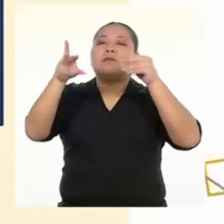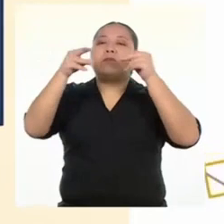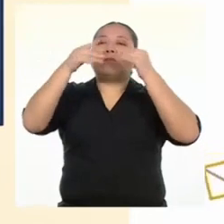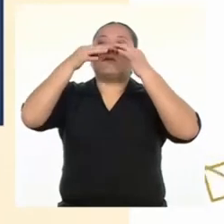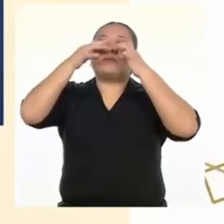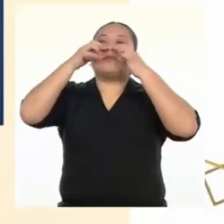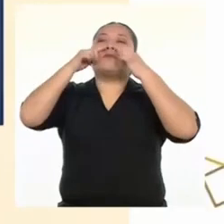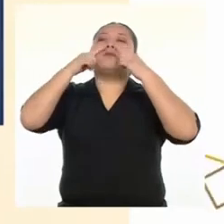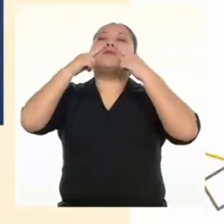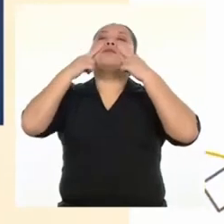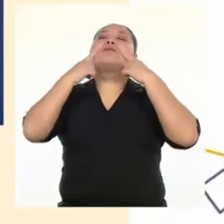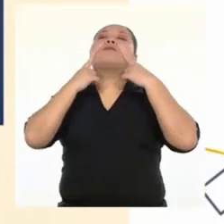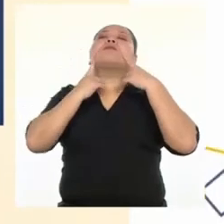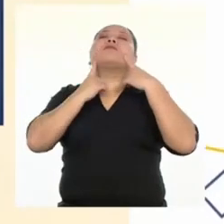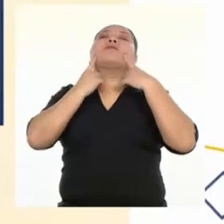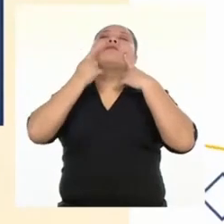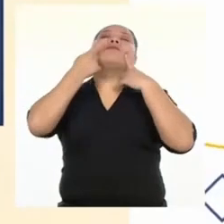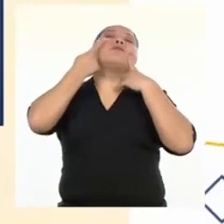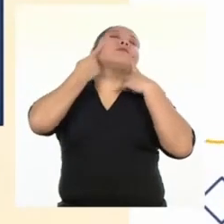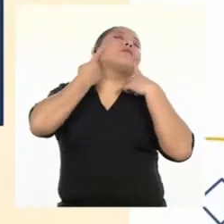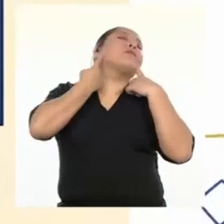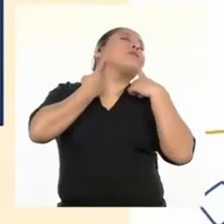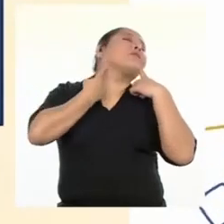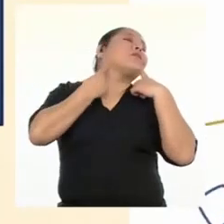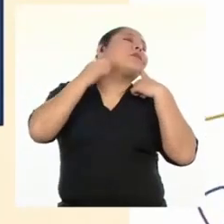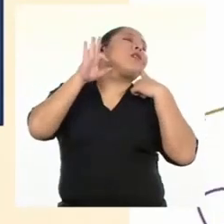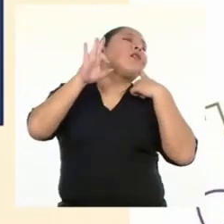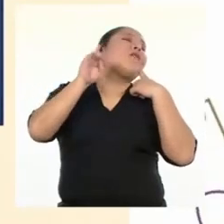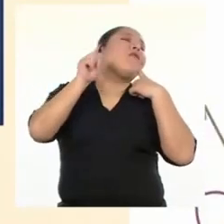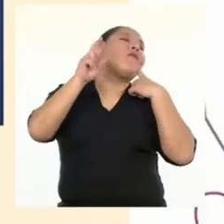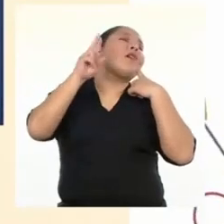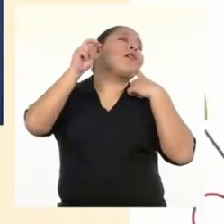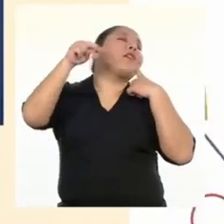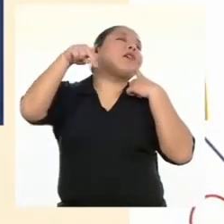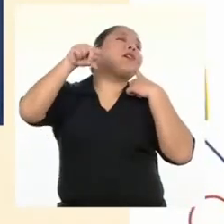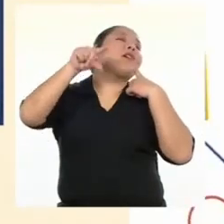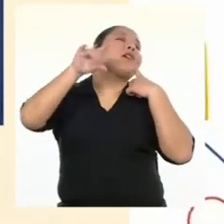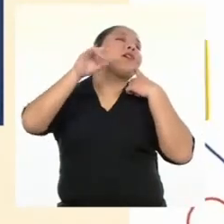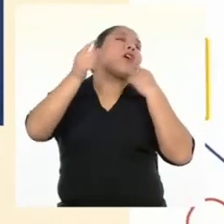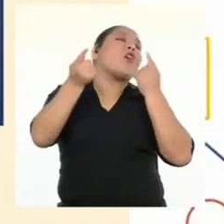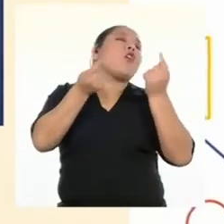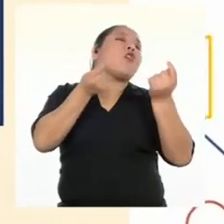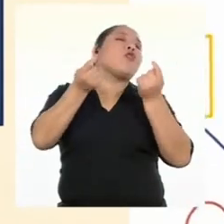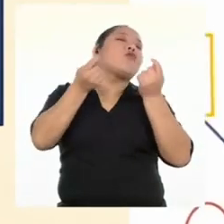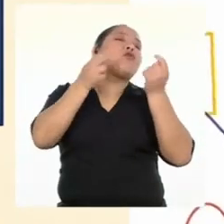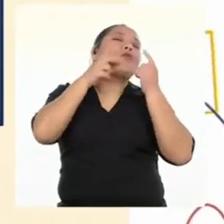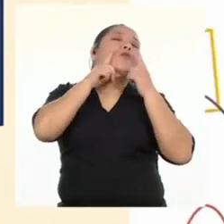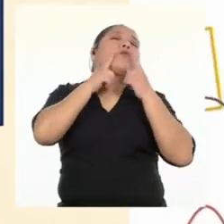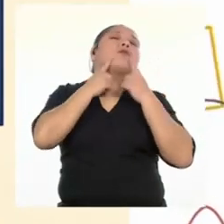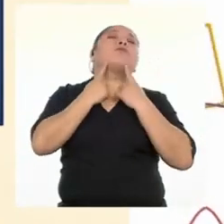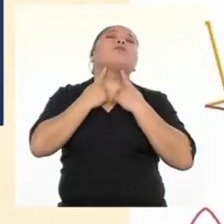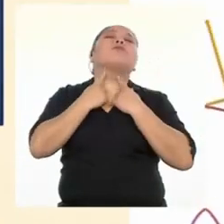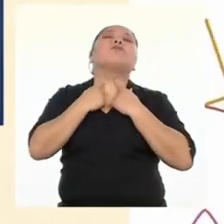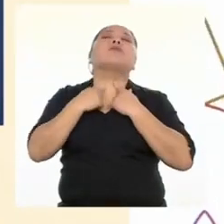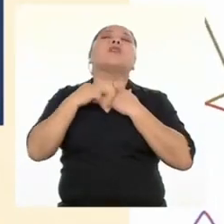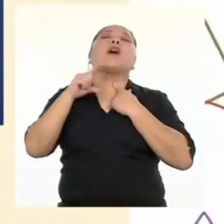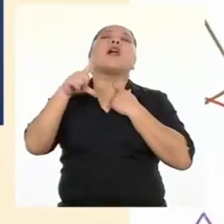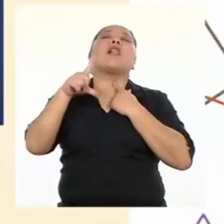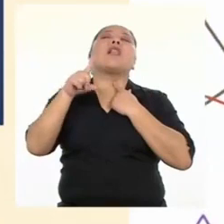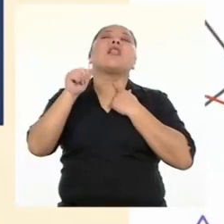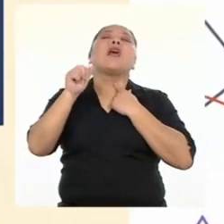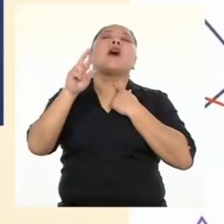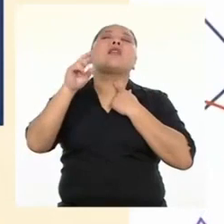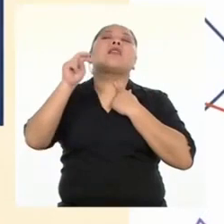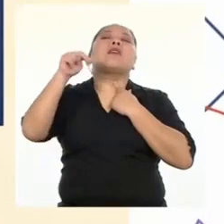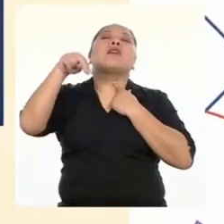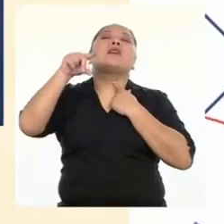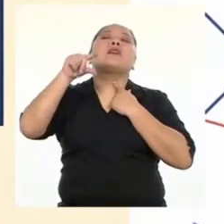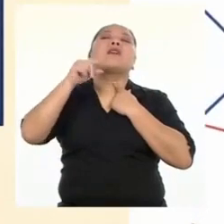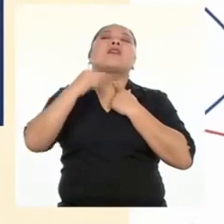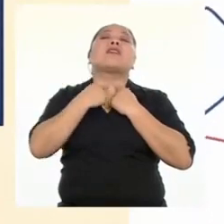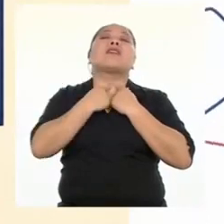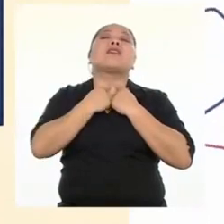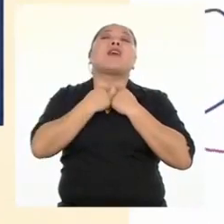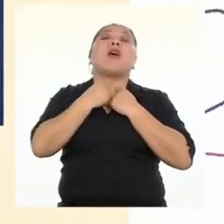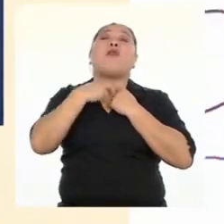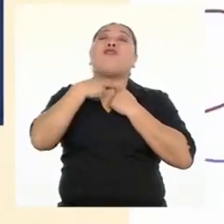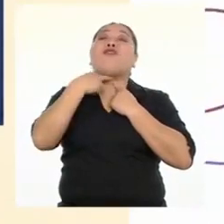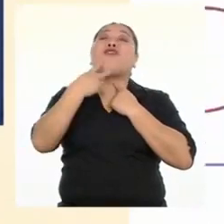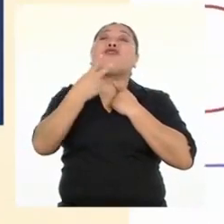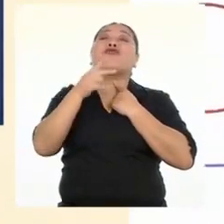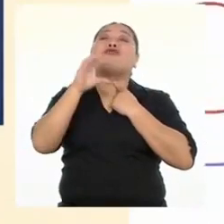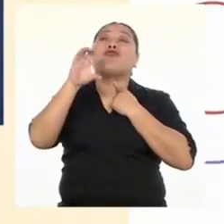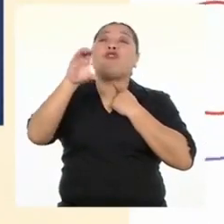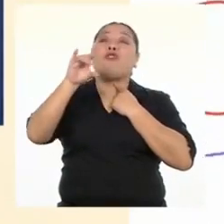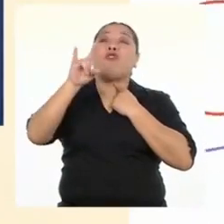La faringe, que se encarga de regular el paso del aire a los pulmones. La laringe, que es un tubo que contiene las cuerdas